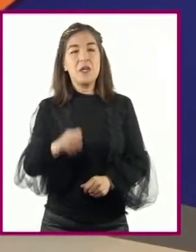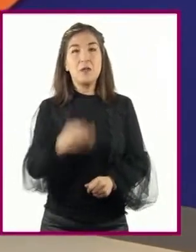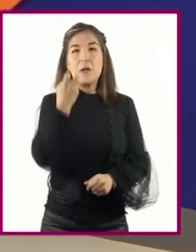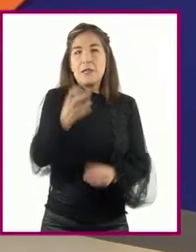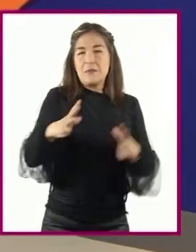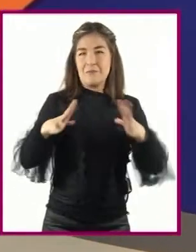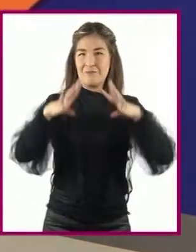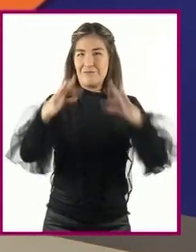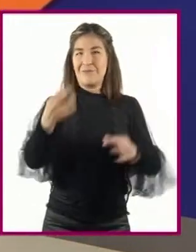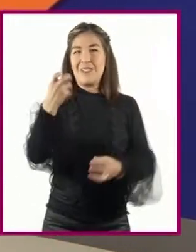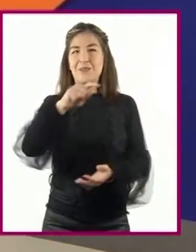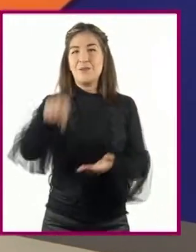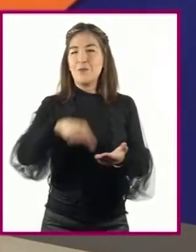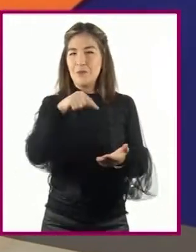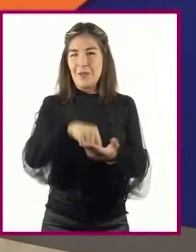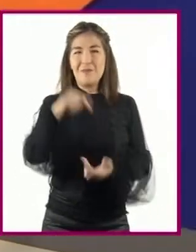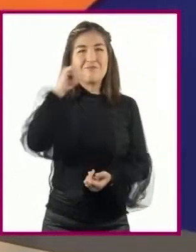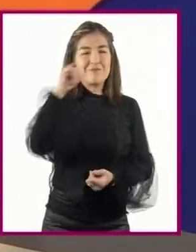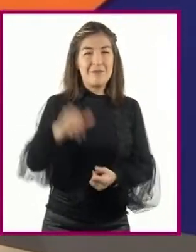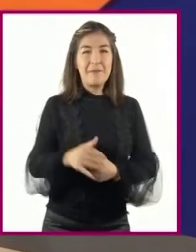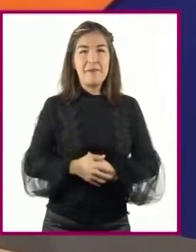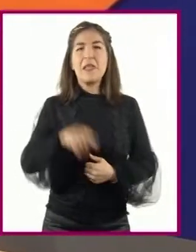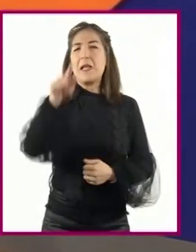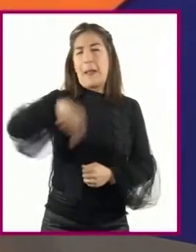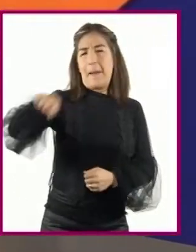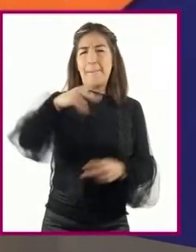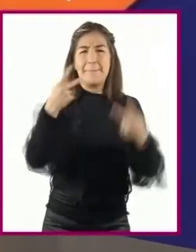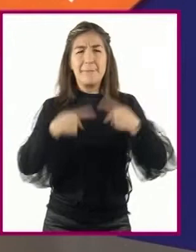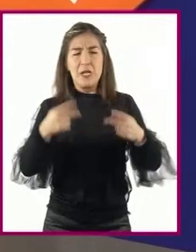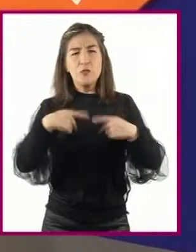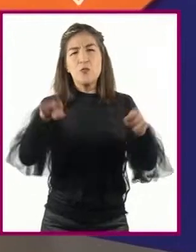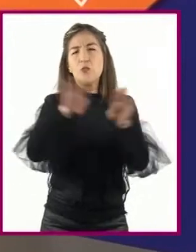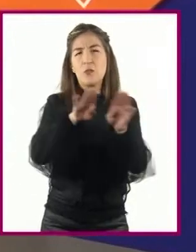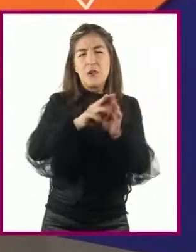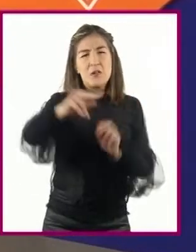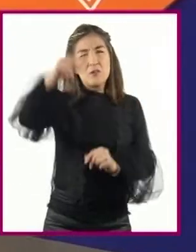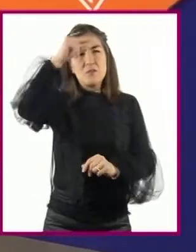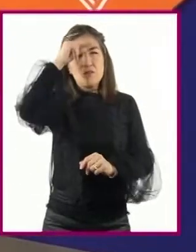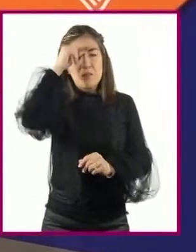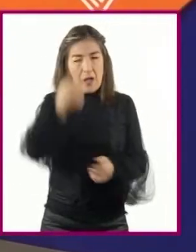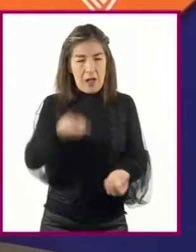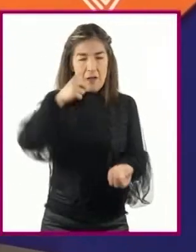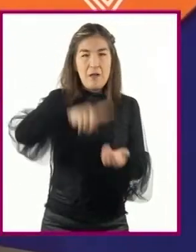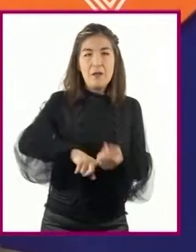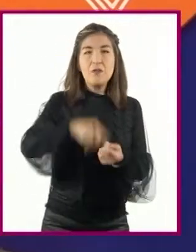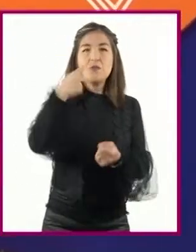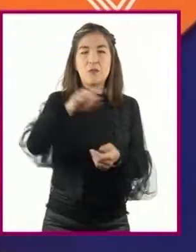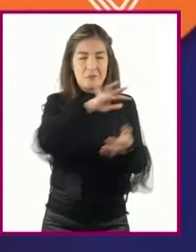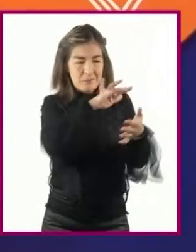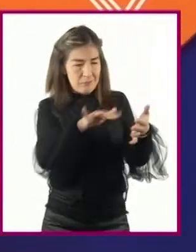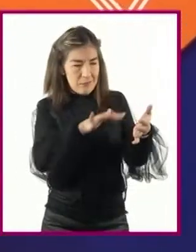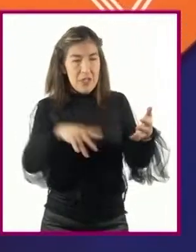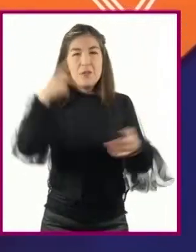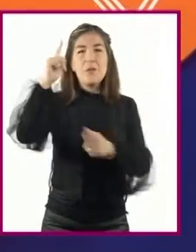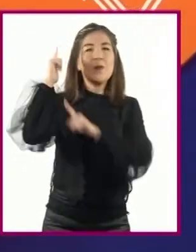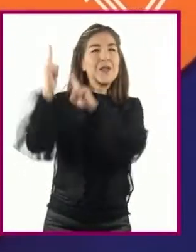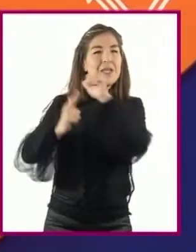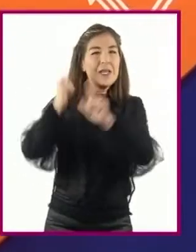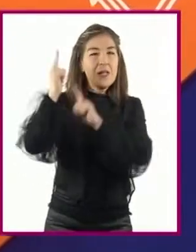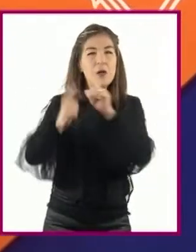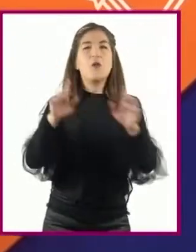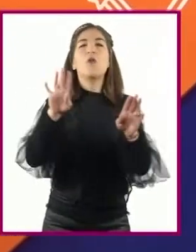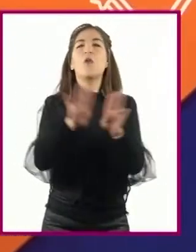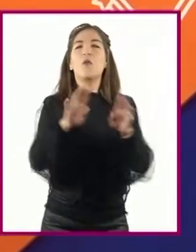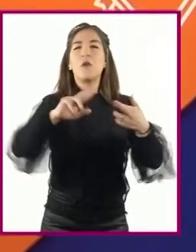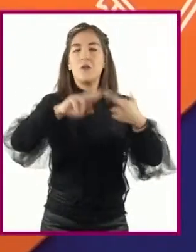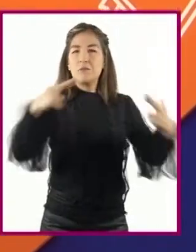país. Estos sabios bizantinos llevaban el conocimiento de los textos griegos. En las relaciones